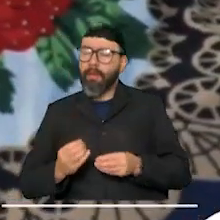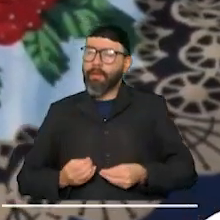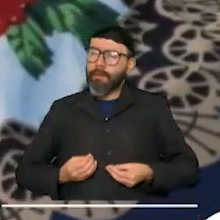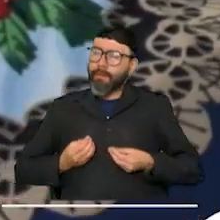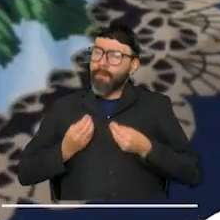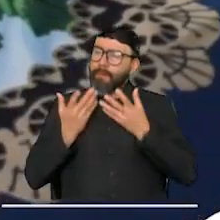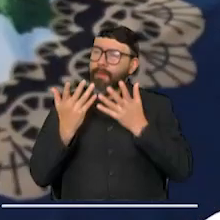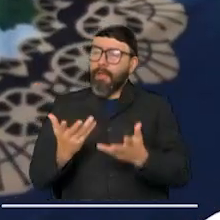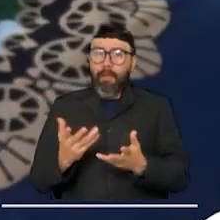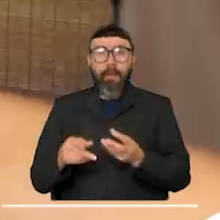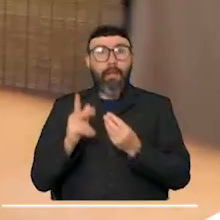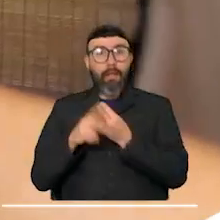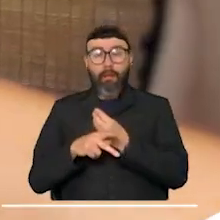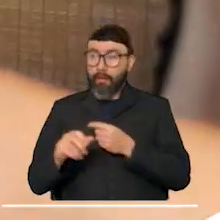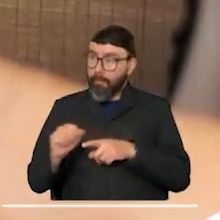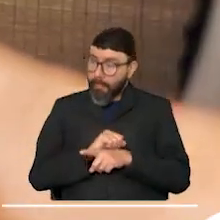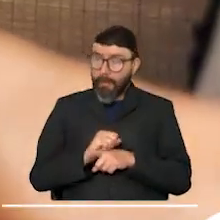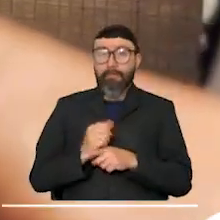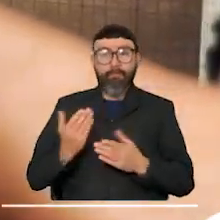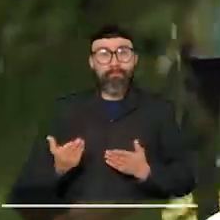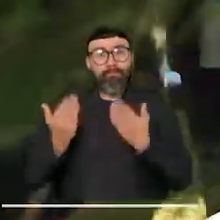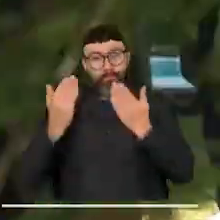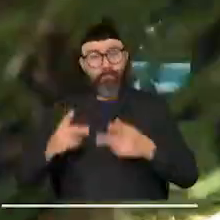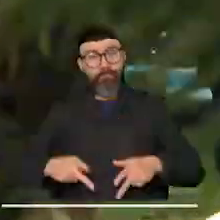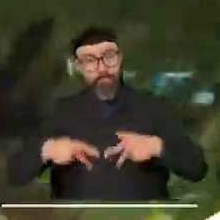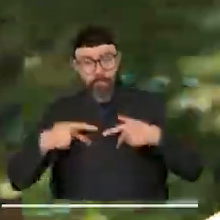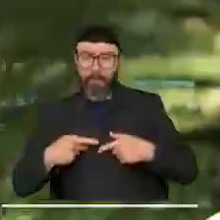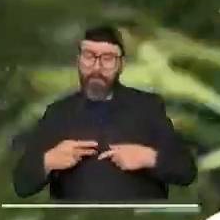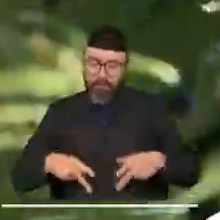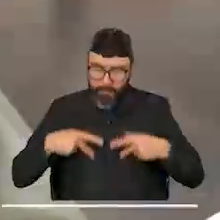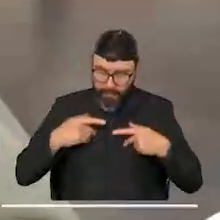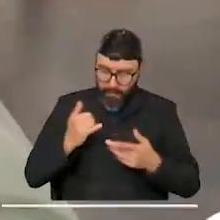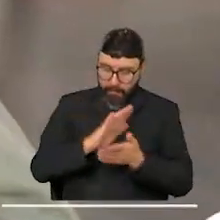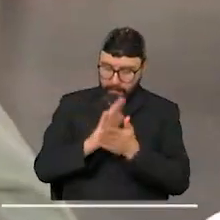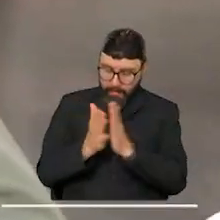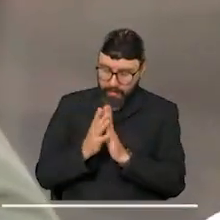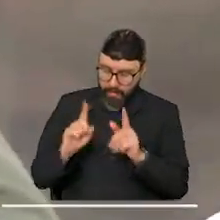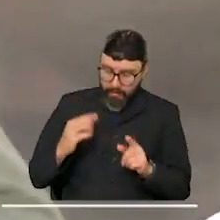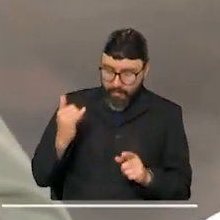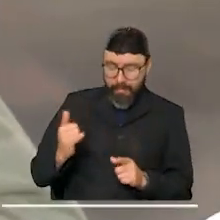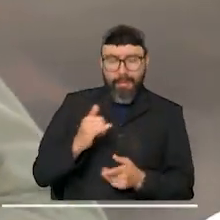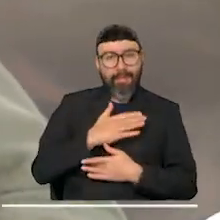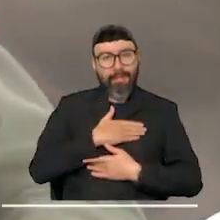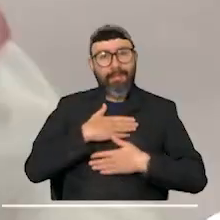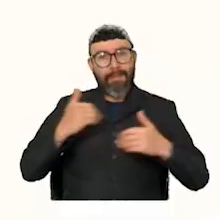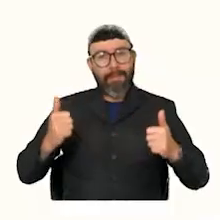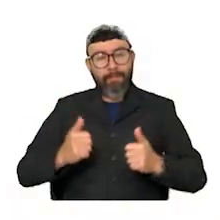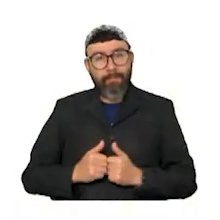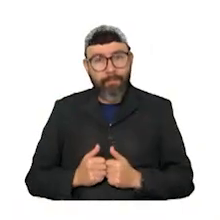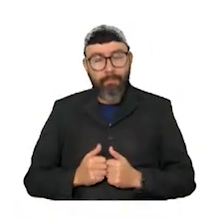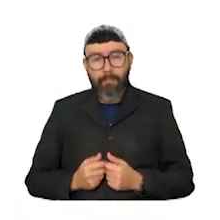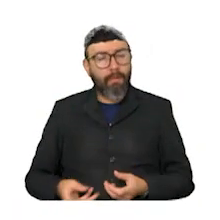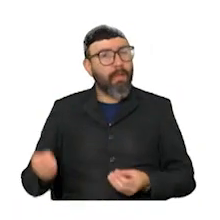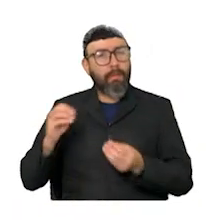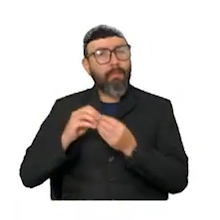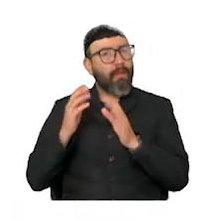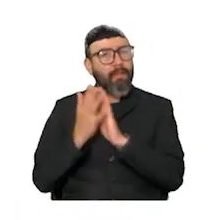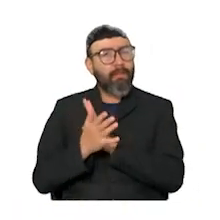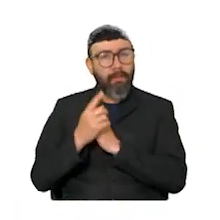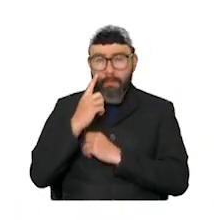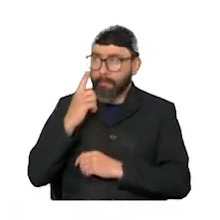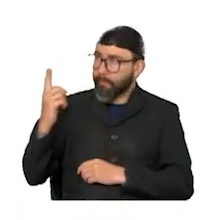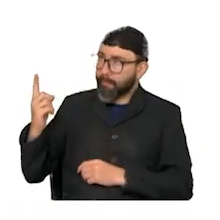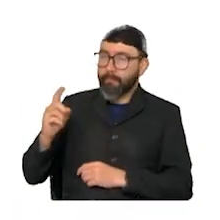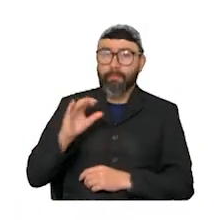herramientas prácticas que permiten vivir una vida en paz y más saludable más información al